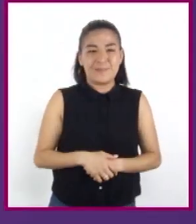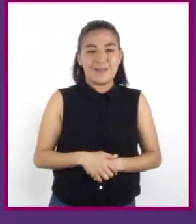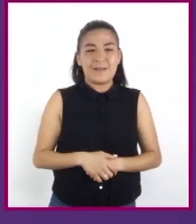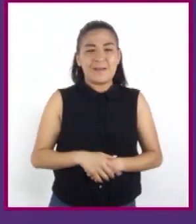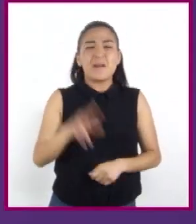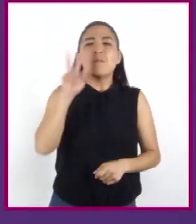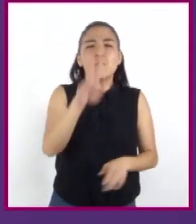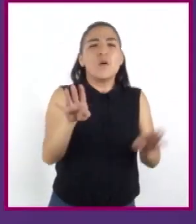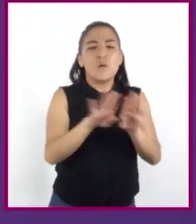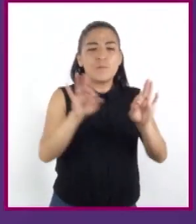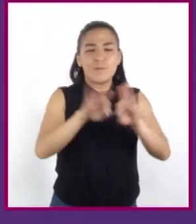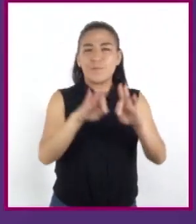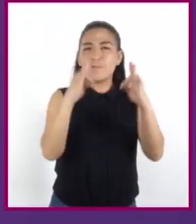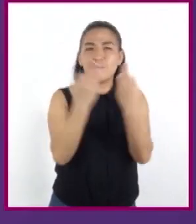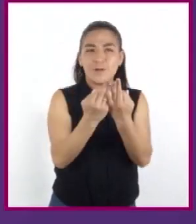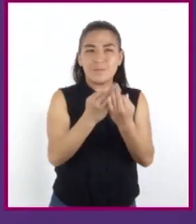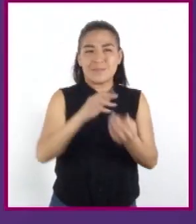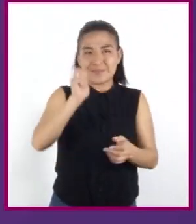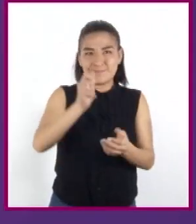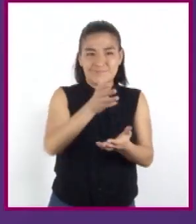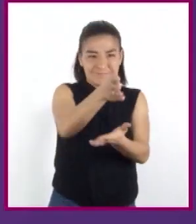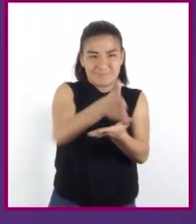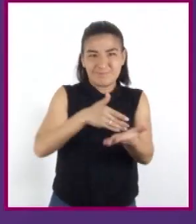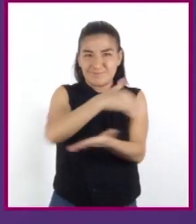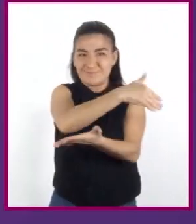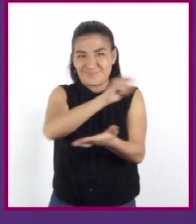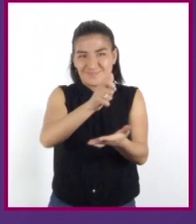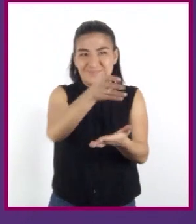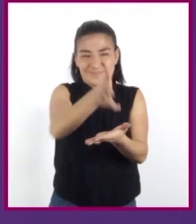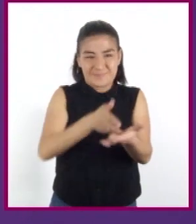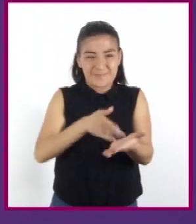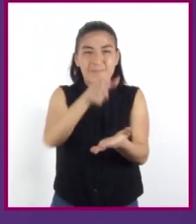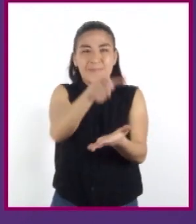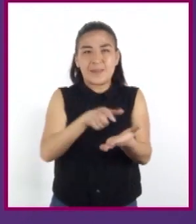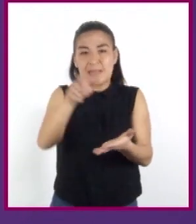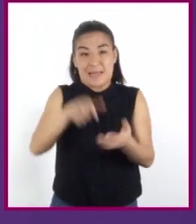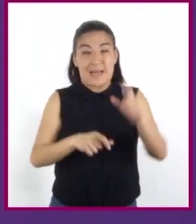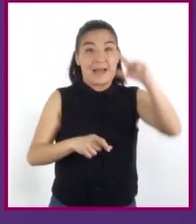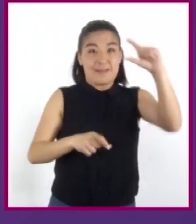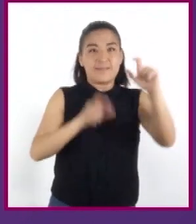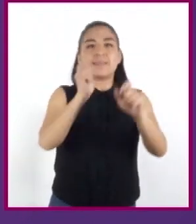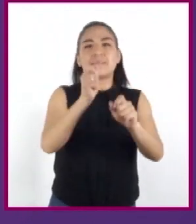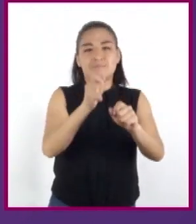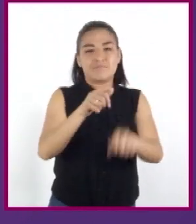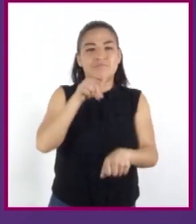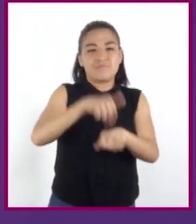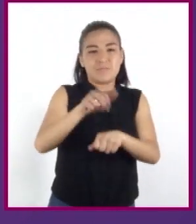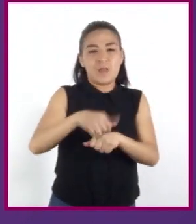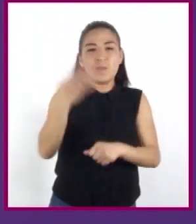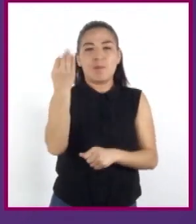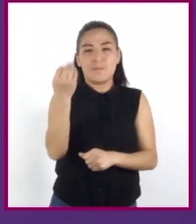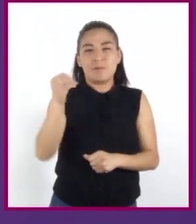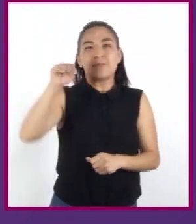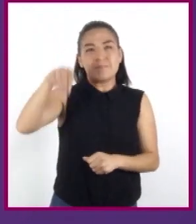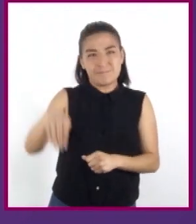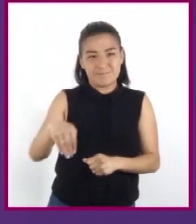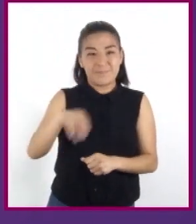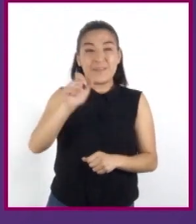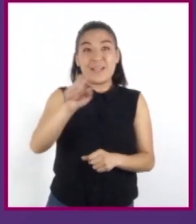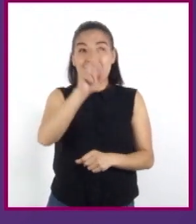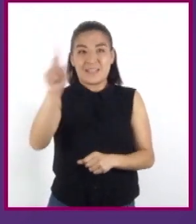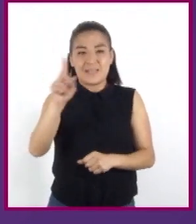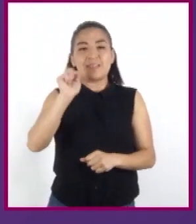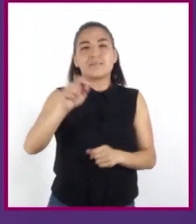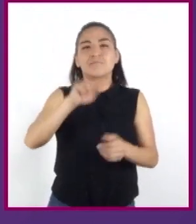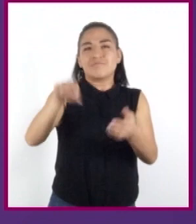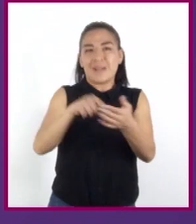la forma en la que está dividido. La parte superior mide 90 metros por lado y la derecha tenemos un área